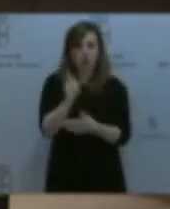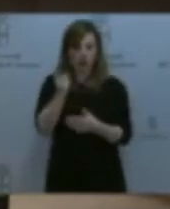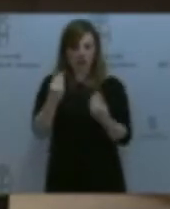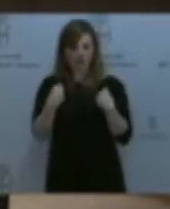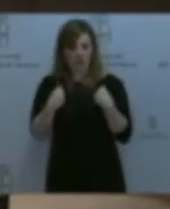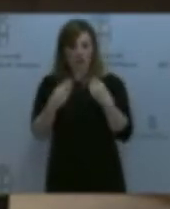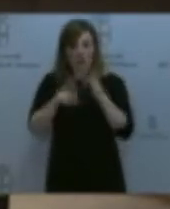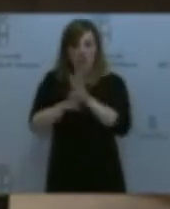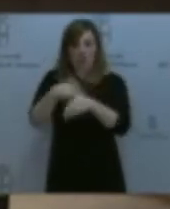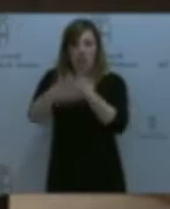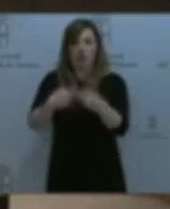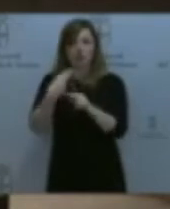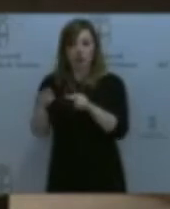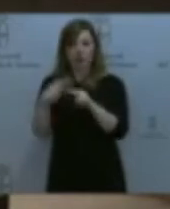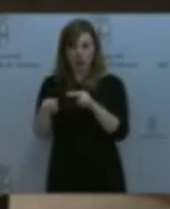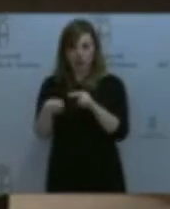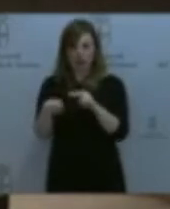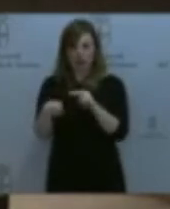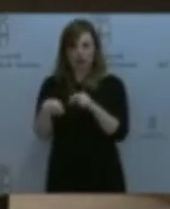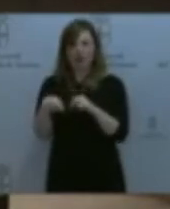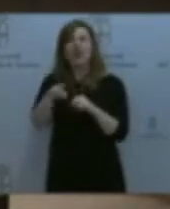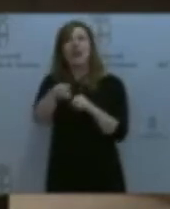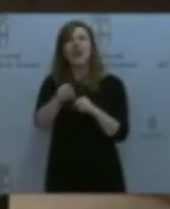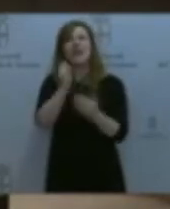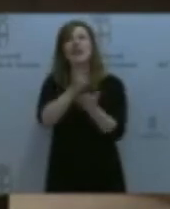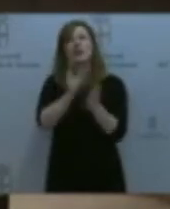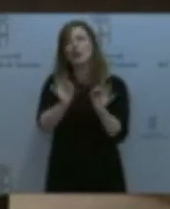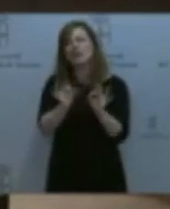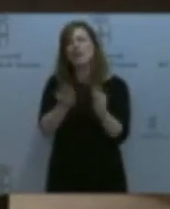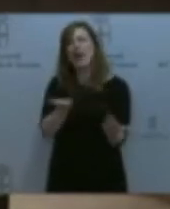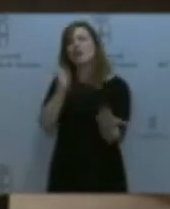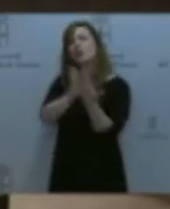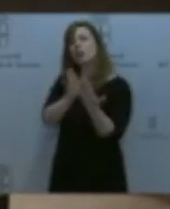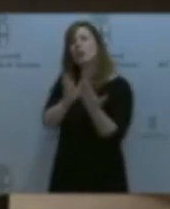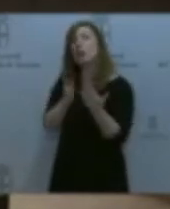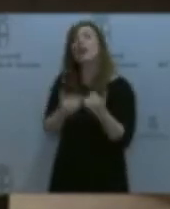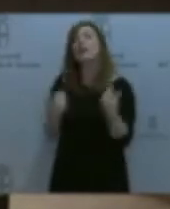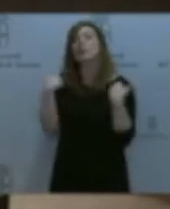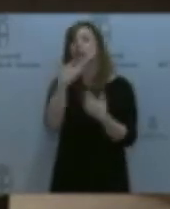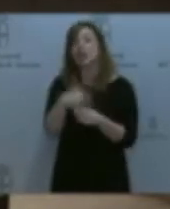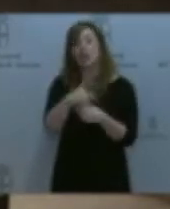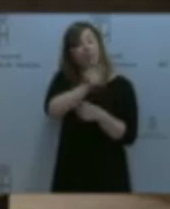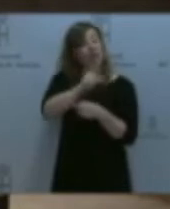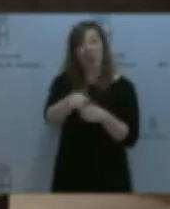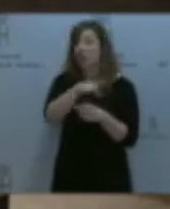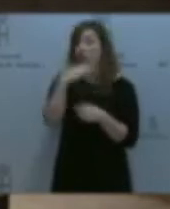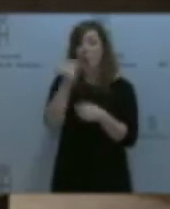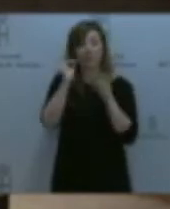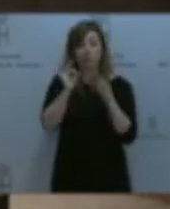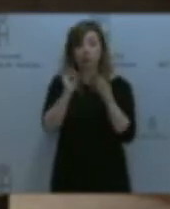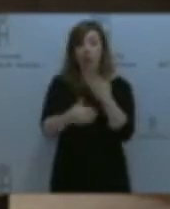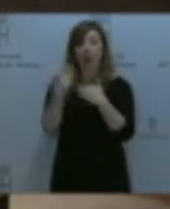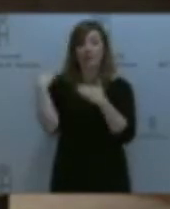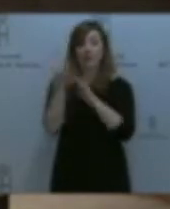política. ¿De quién depende que afrontemos ese reto? Pues seguramente de los jóvenes de los que estábamos hablando en las preguntas anteriores. Le han